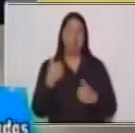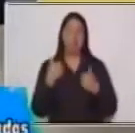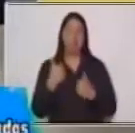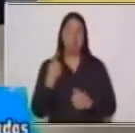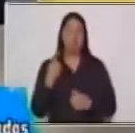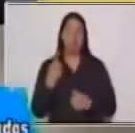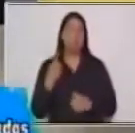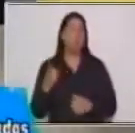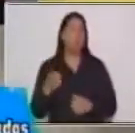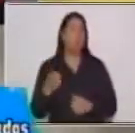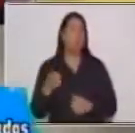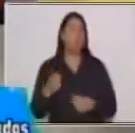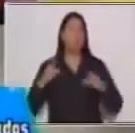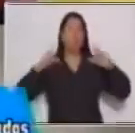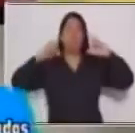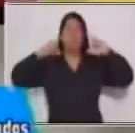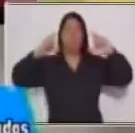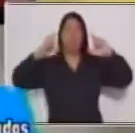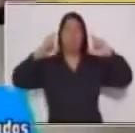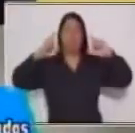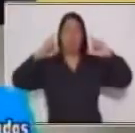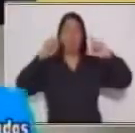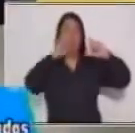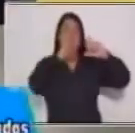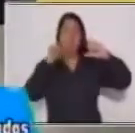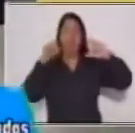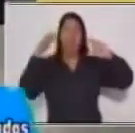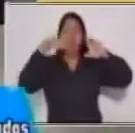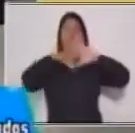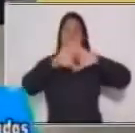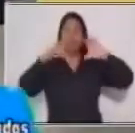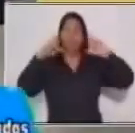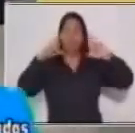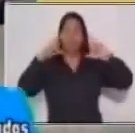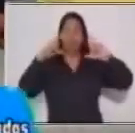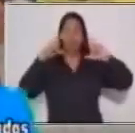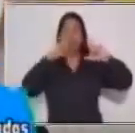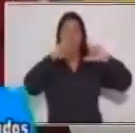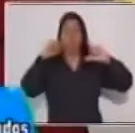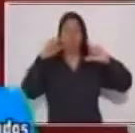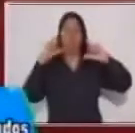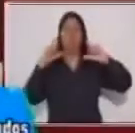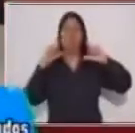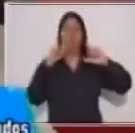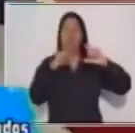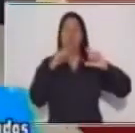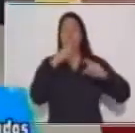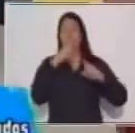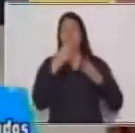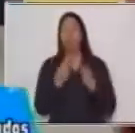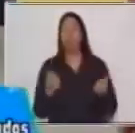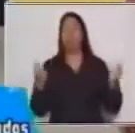¿qué? El paréntesis. Entonces, vamos a decir